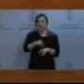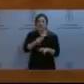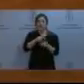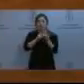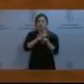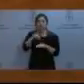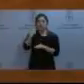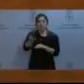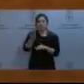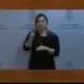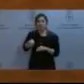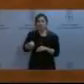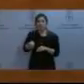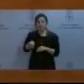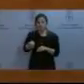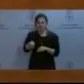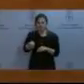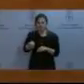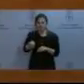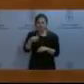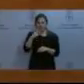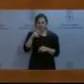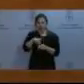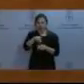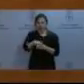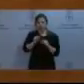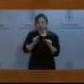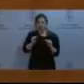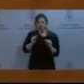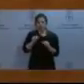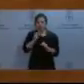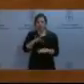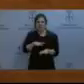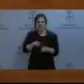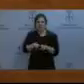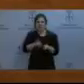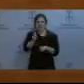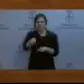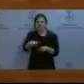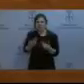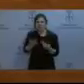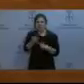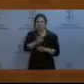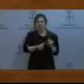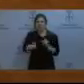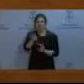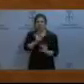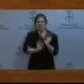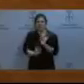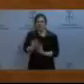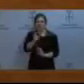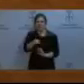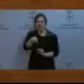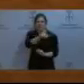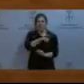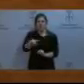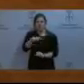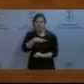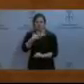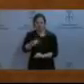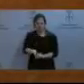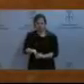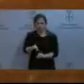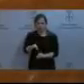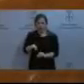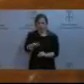parte del almacén general y de su archivo de historias clínicas. Existen problemas de ordenación y disponibilidad de espacios en diversas